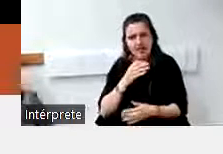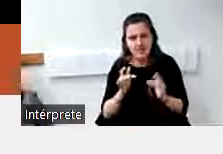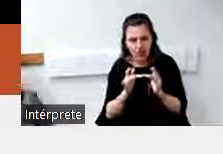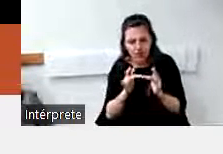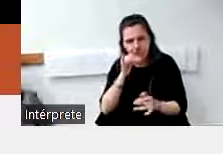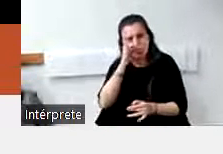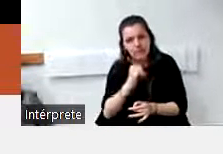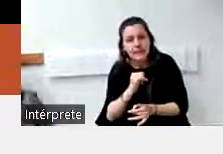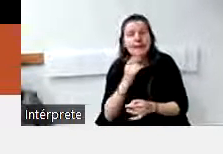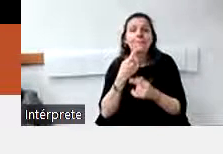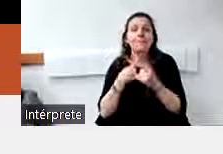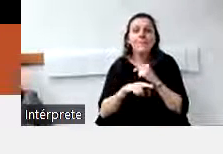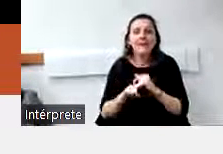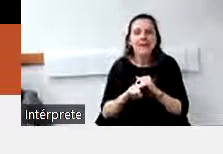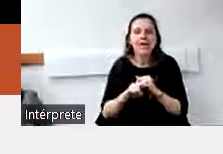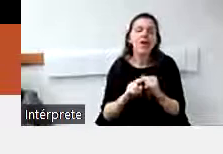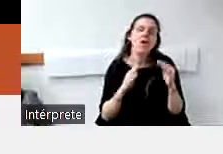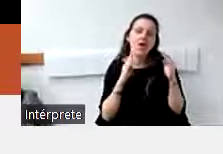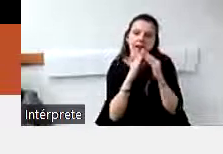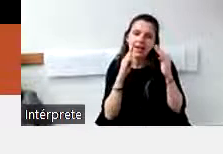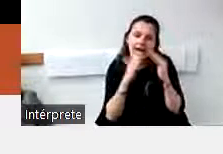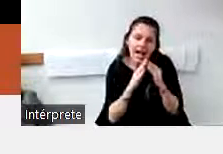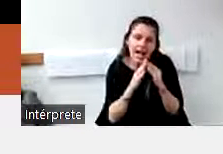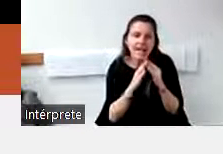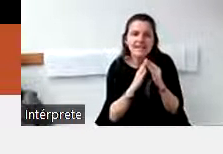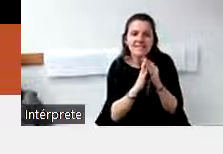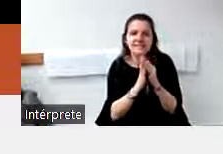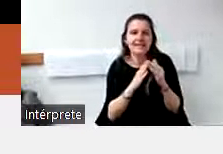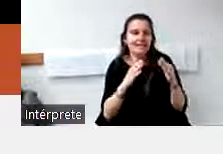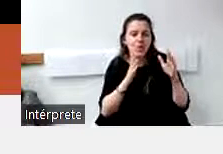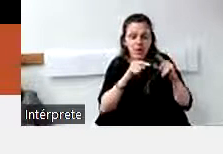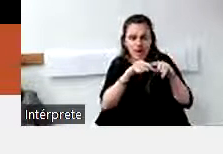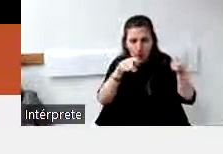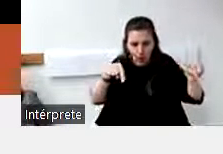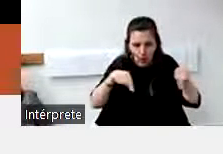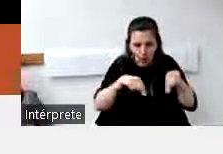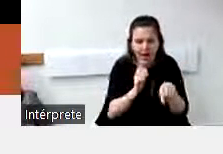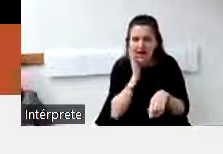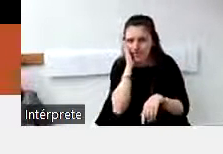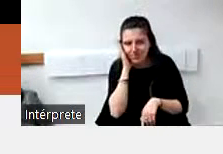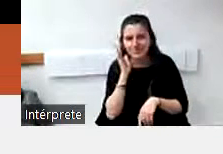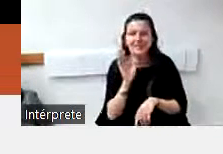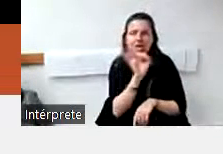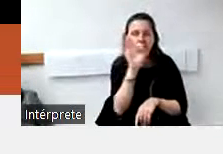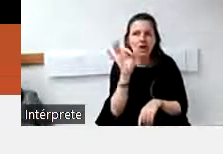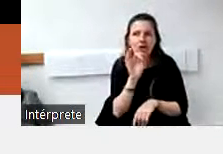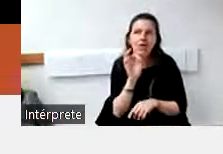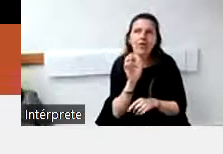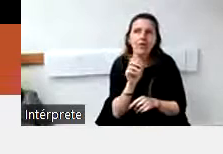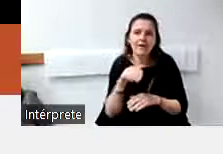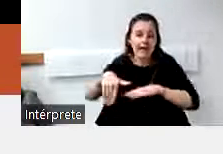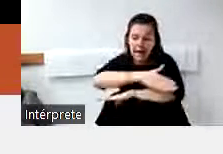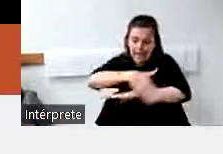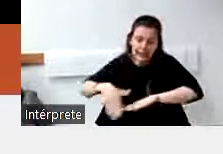son atractivas, deseadas, objeto de amor y de atracción por otras personas, y